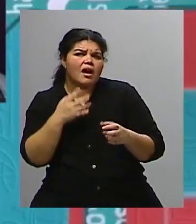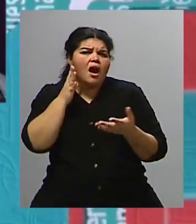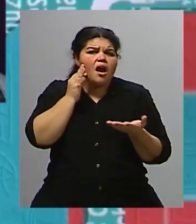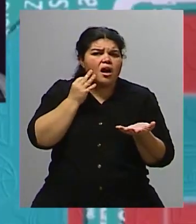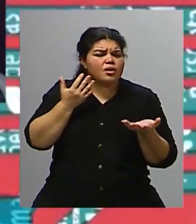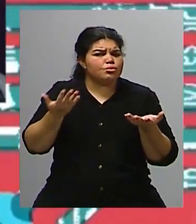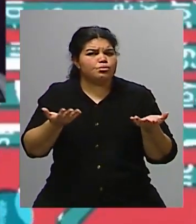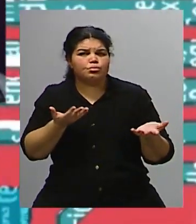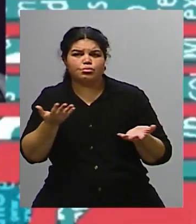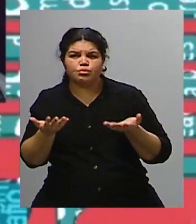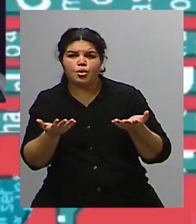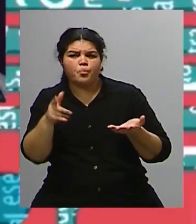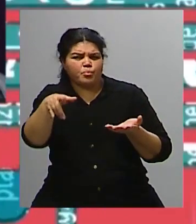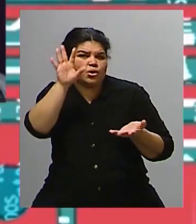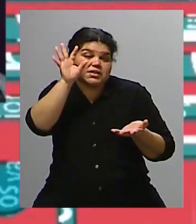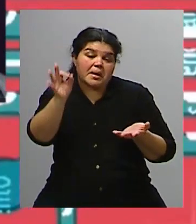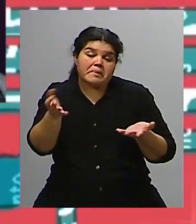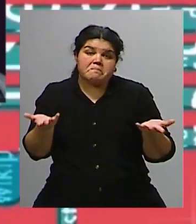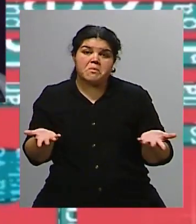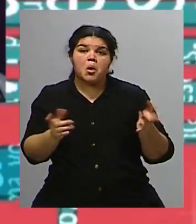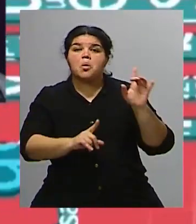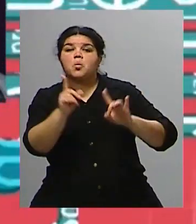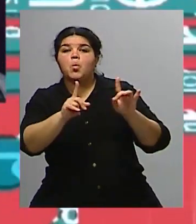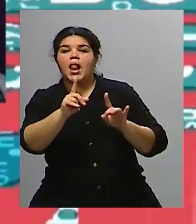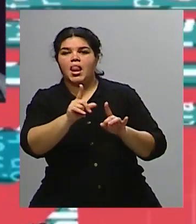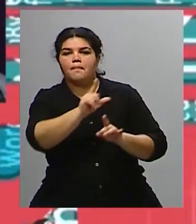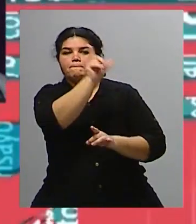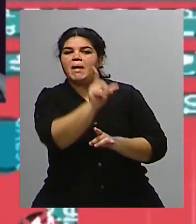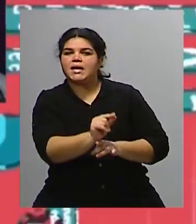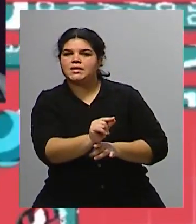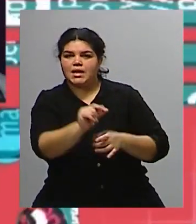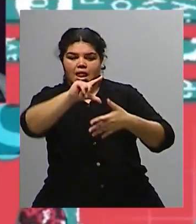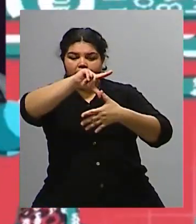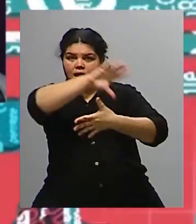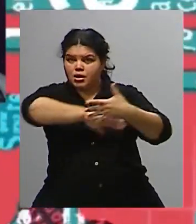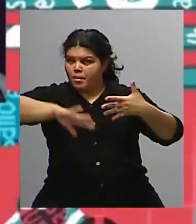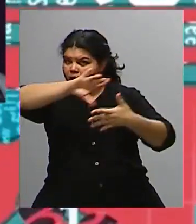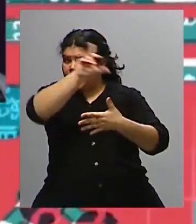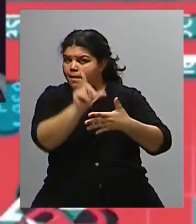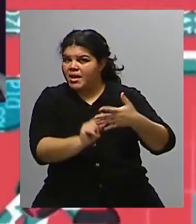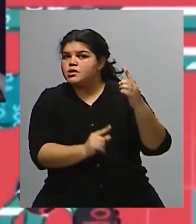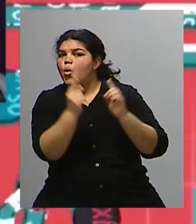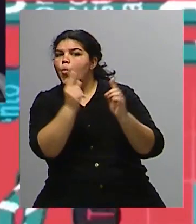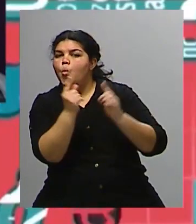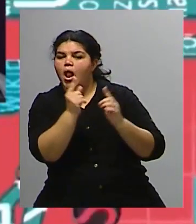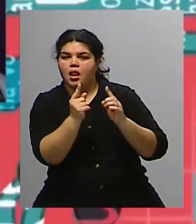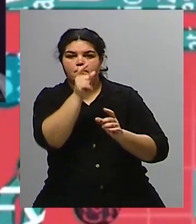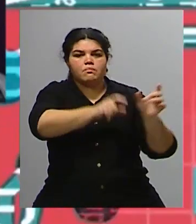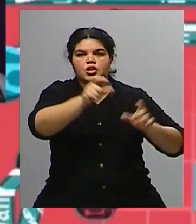países que hoy están, podríamos decir, casi expulsando a sus ciudadanos y ciudadanas de su territorio.